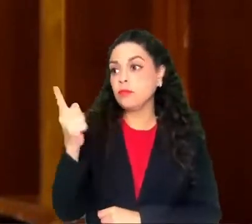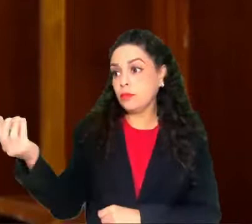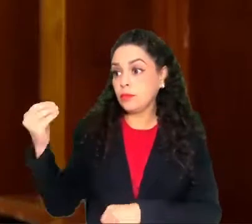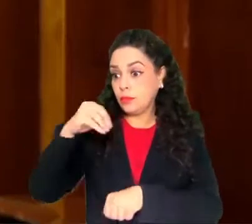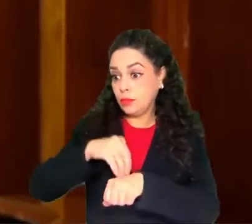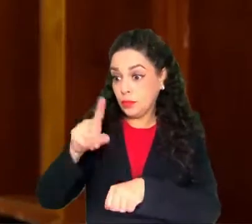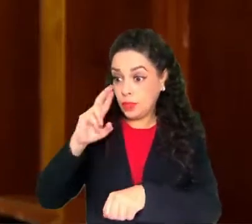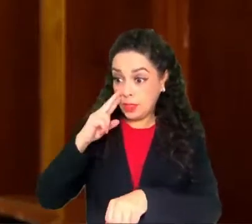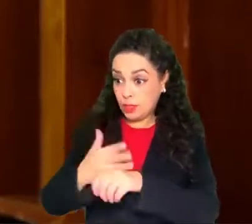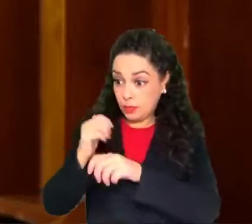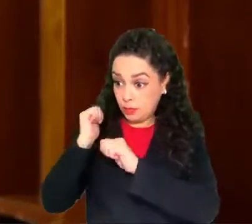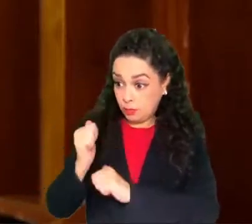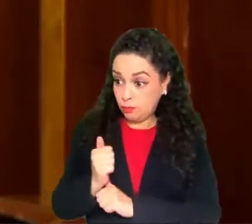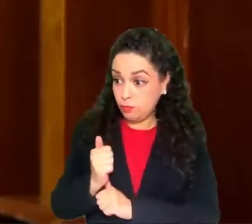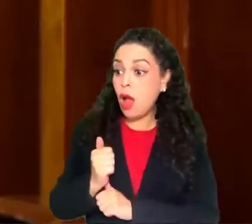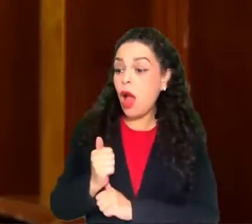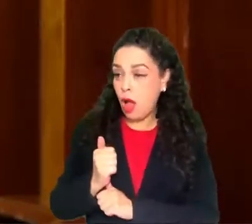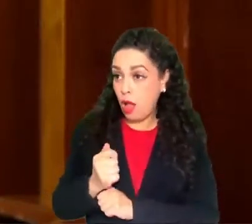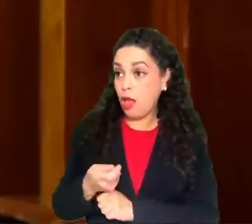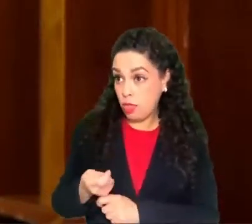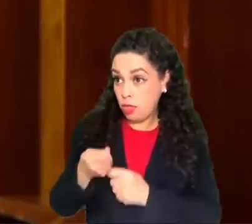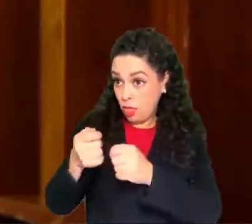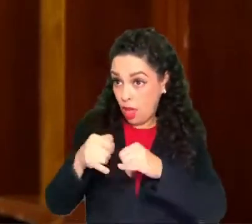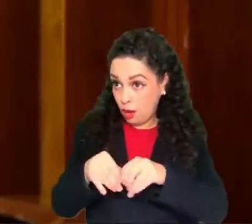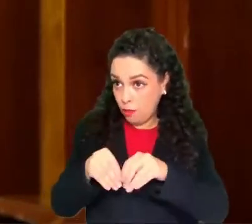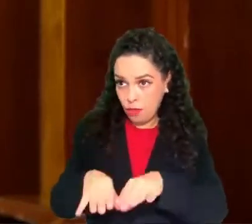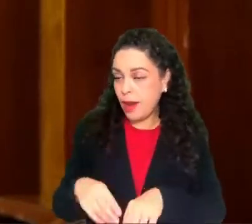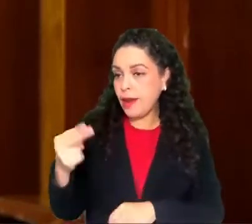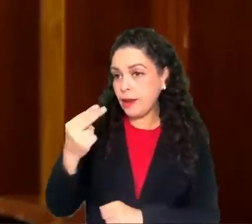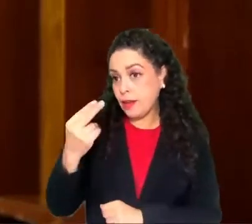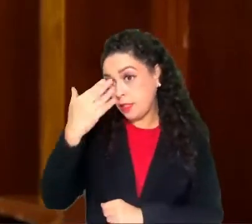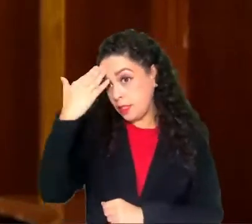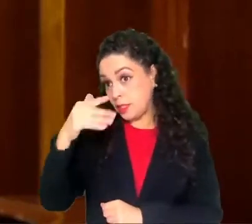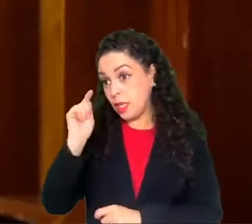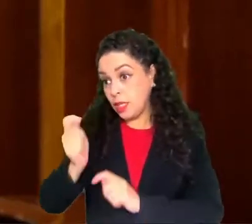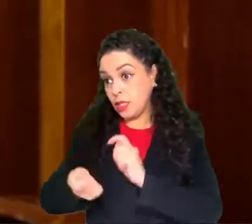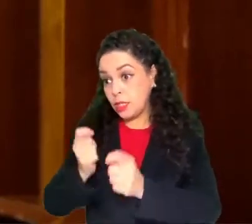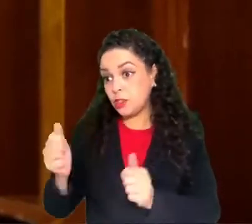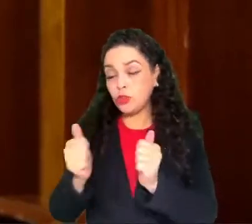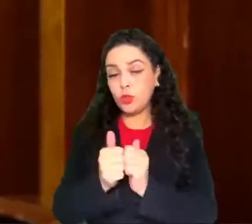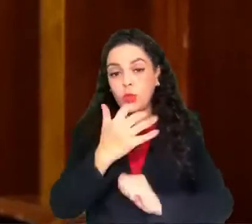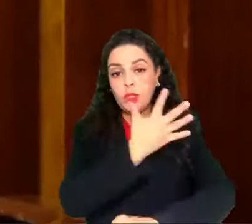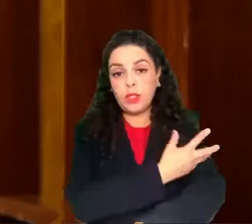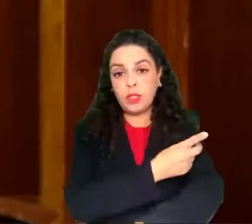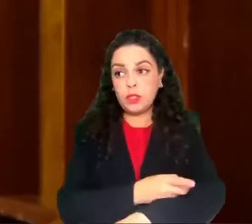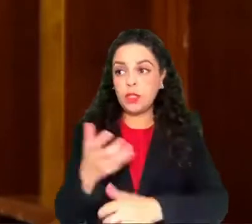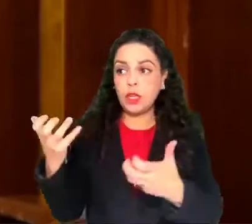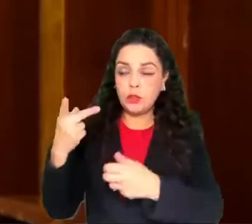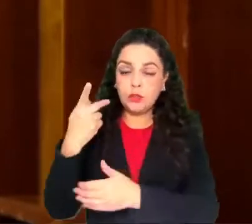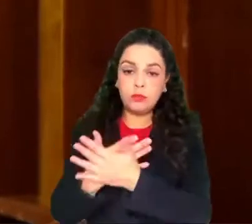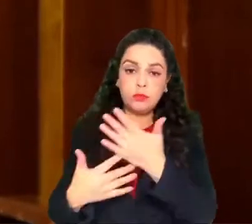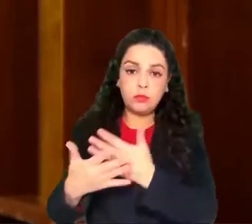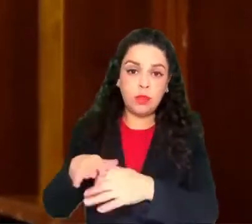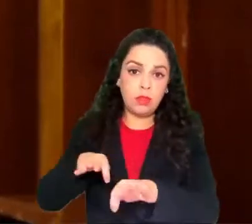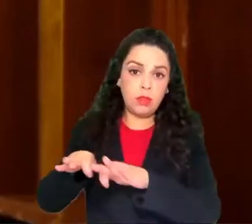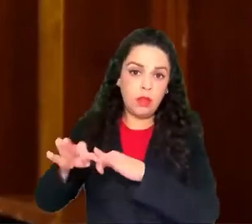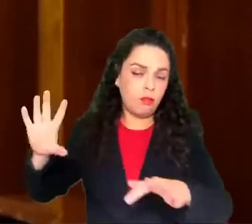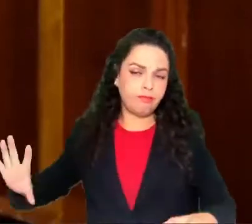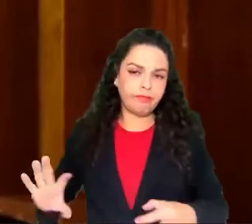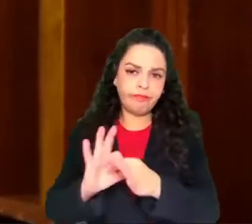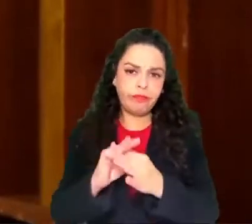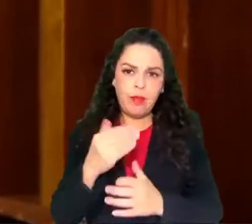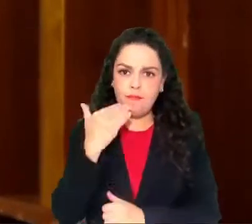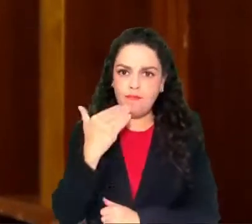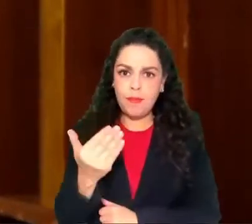evaluación de desempeño y paradójicamente la misma transparencia que es parte del cargo que corresponde en este sentido